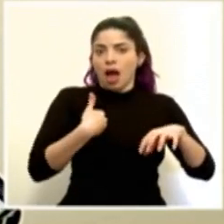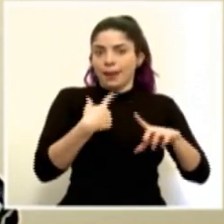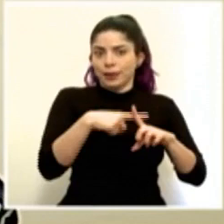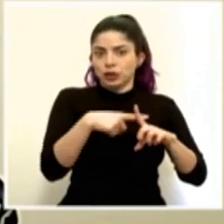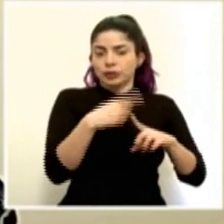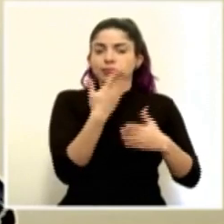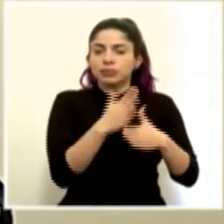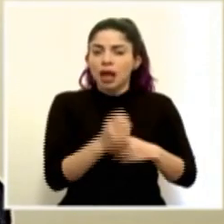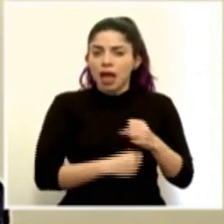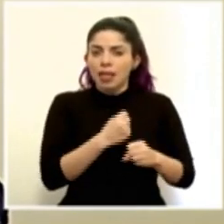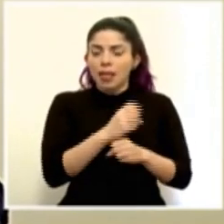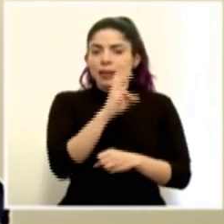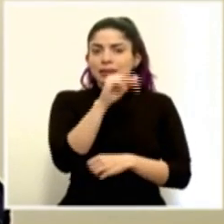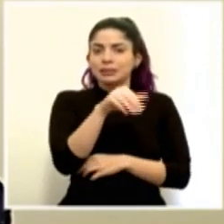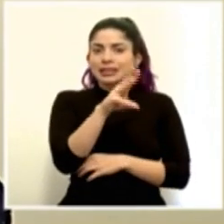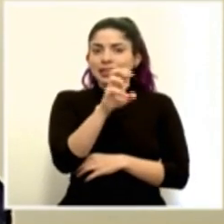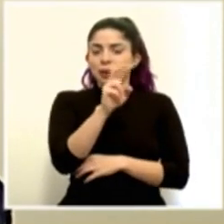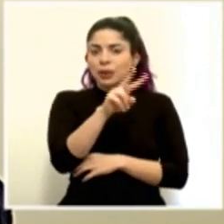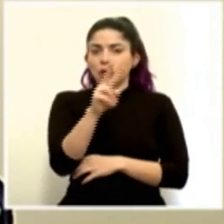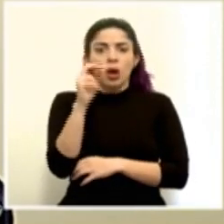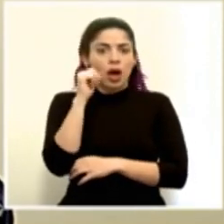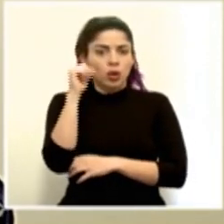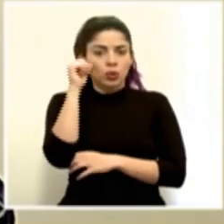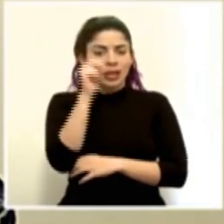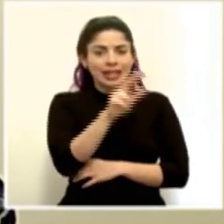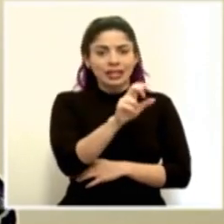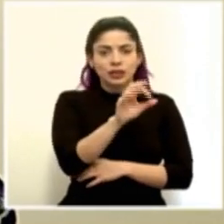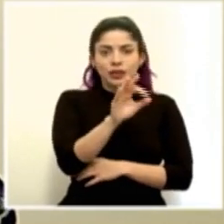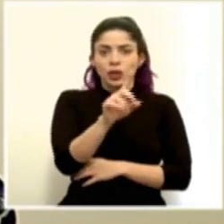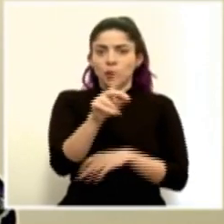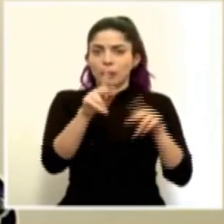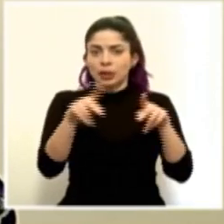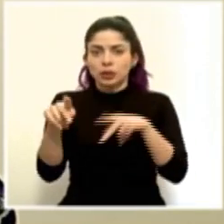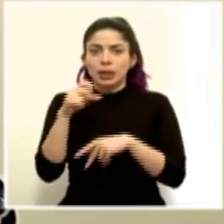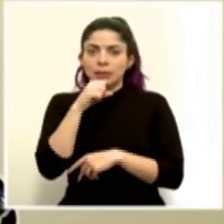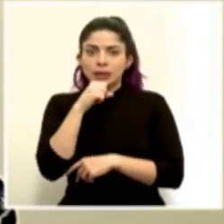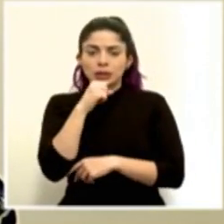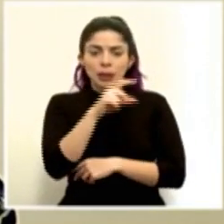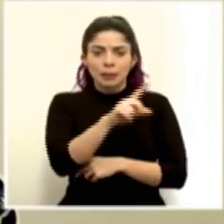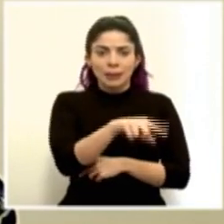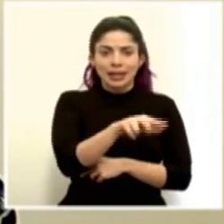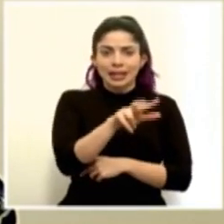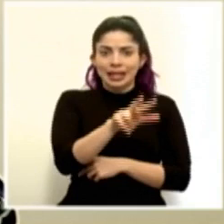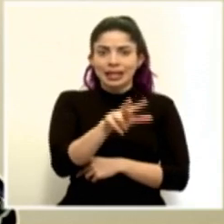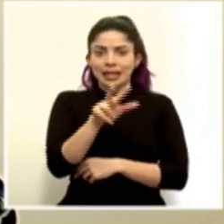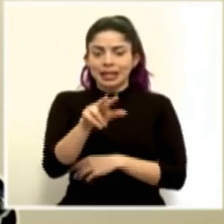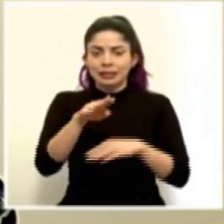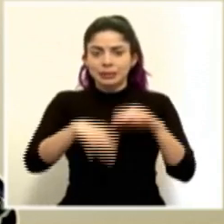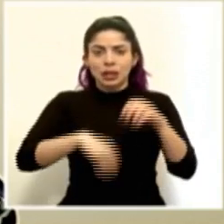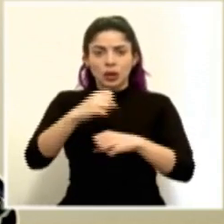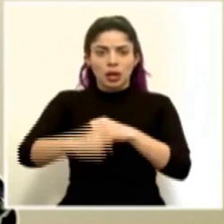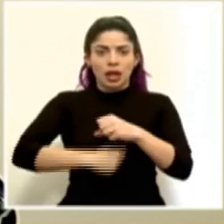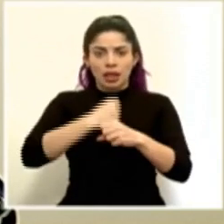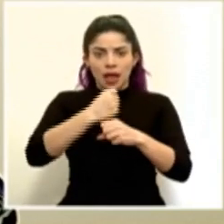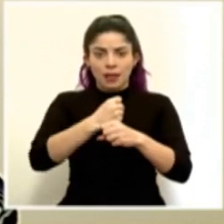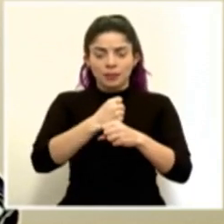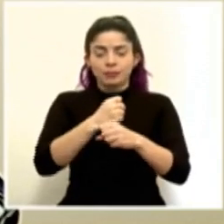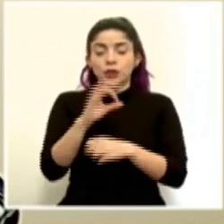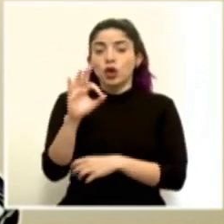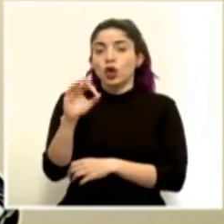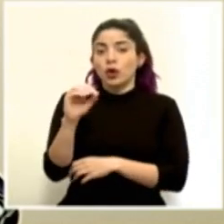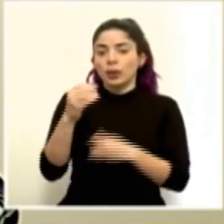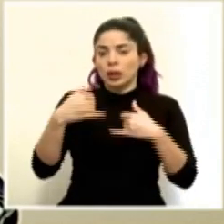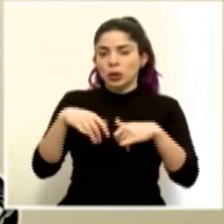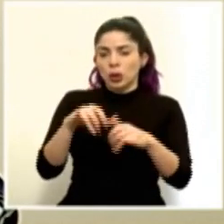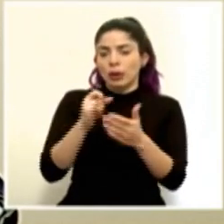edad son 6.522 adultos, 391 personas mayores y 1.033 menores de edad. 90